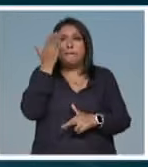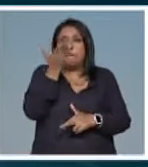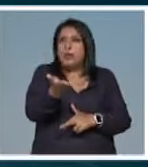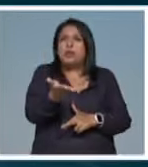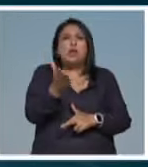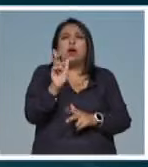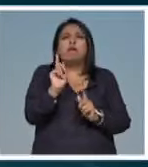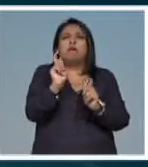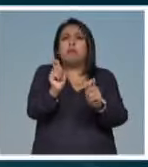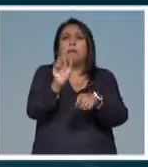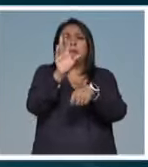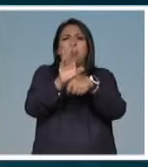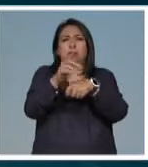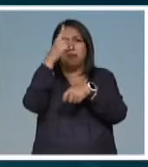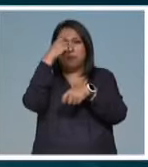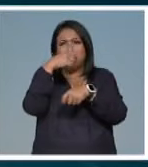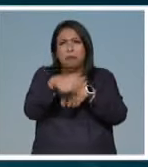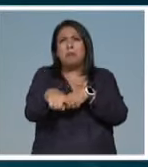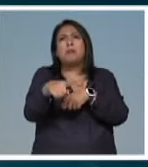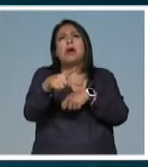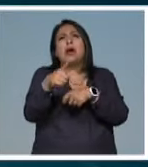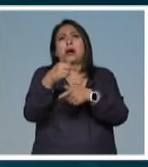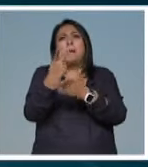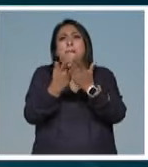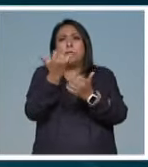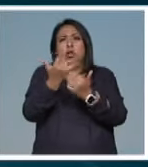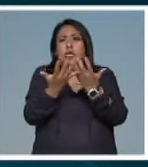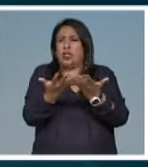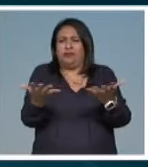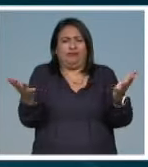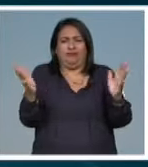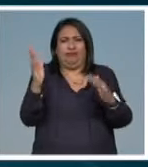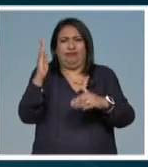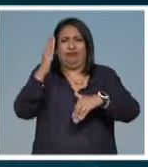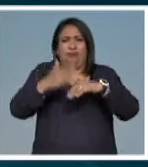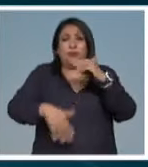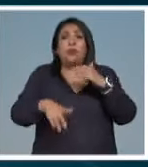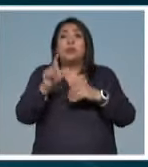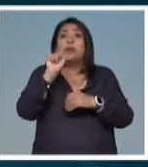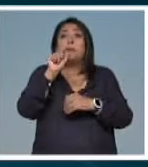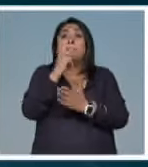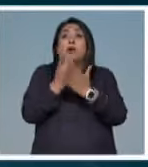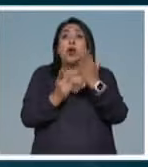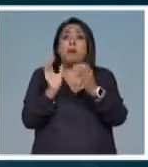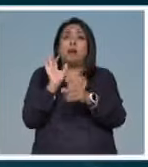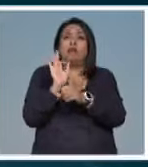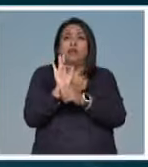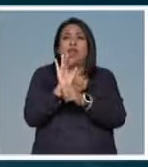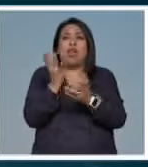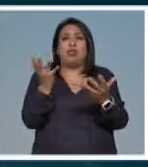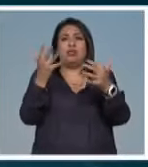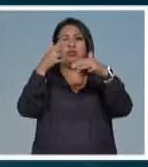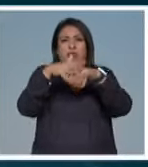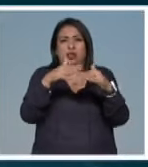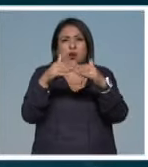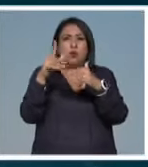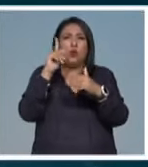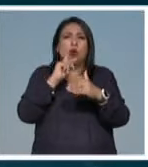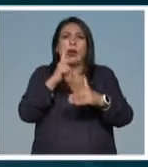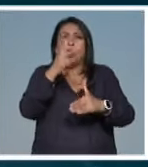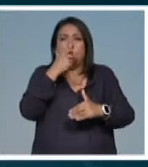que no se otorguen más permisos para la realización de megaproyectos, que se establezca un programa de fortalecimiento de la transversalidad y equidad de